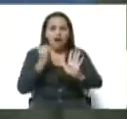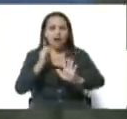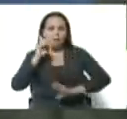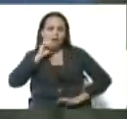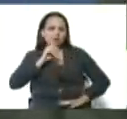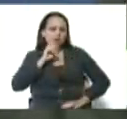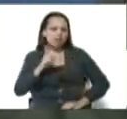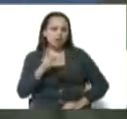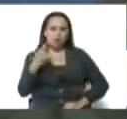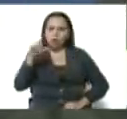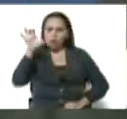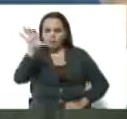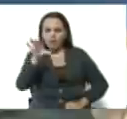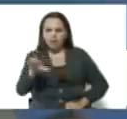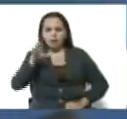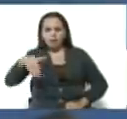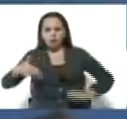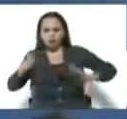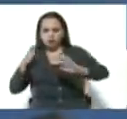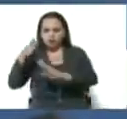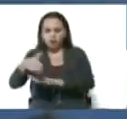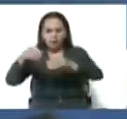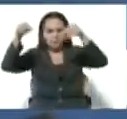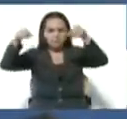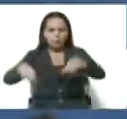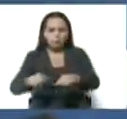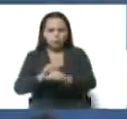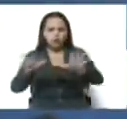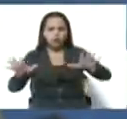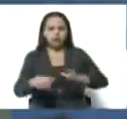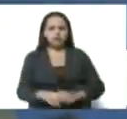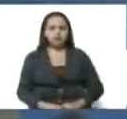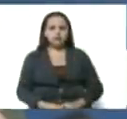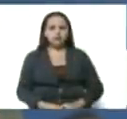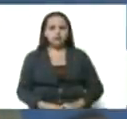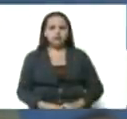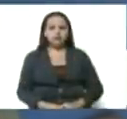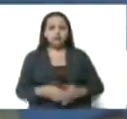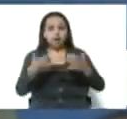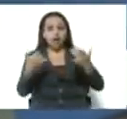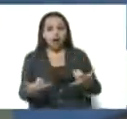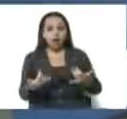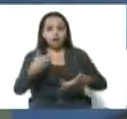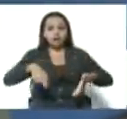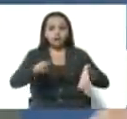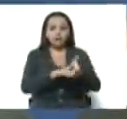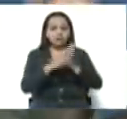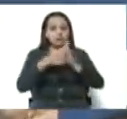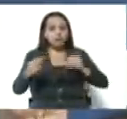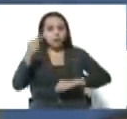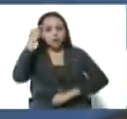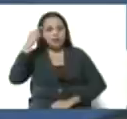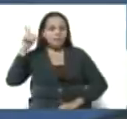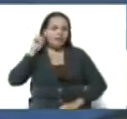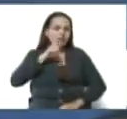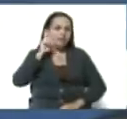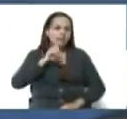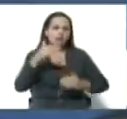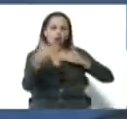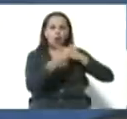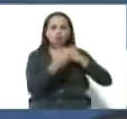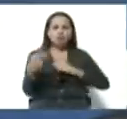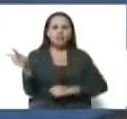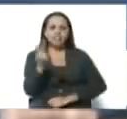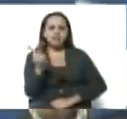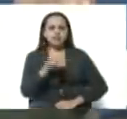farsa para invadir y bombardear a irak ahora se repiten todos los días mentiras contra venezuela